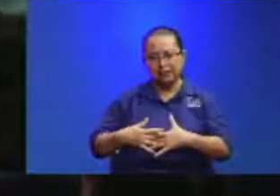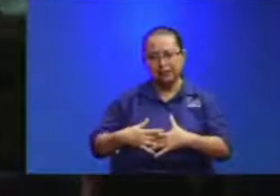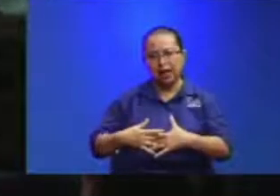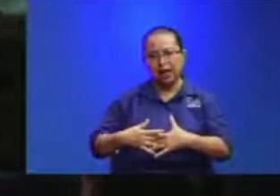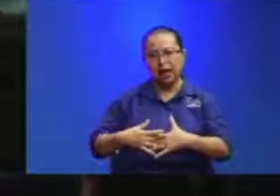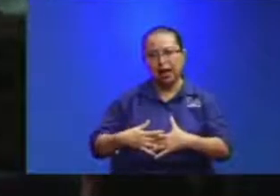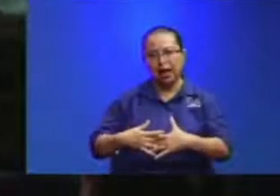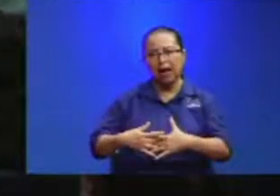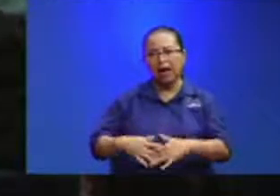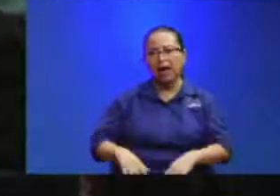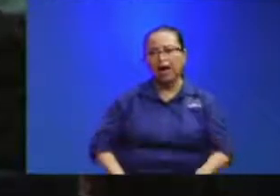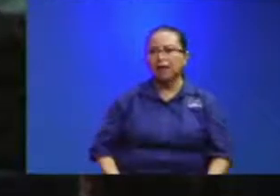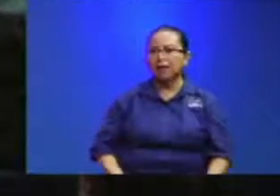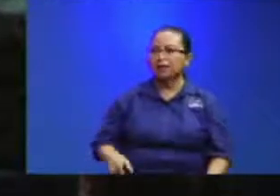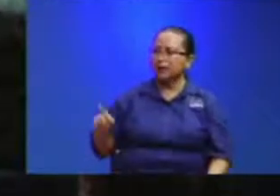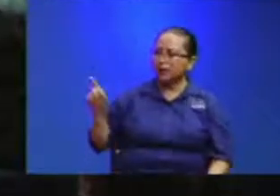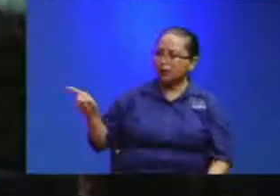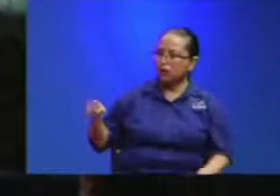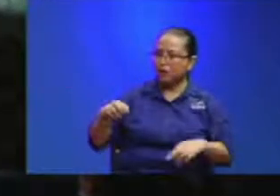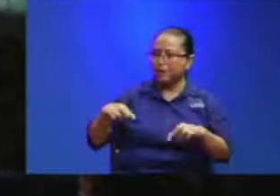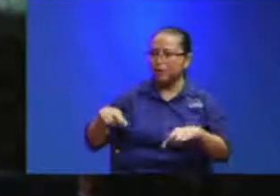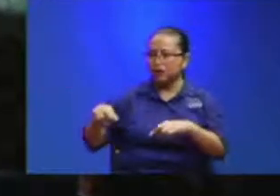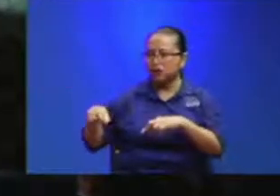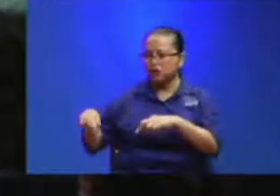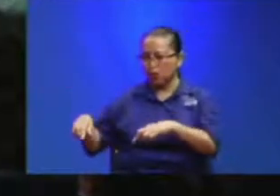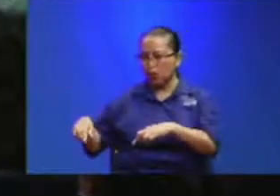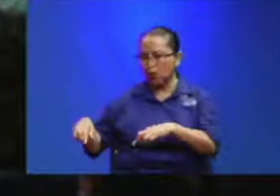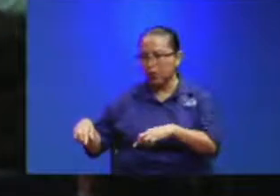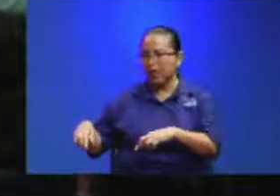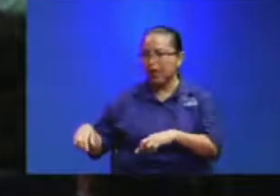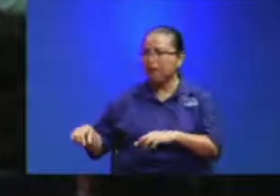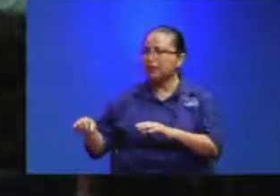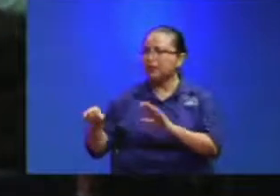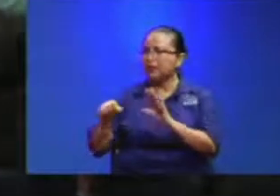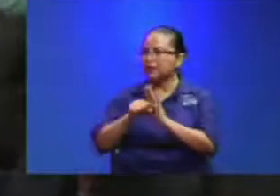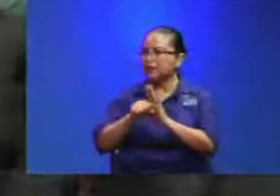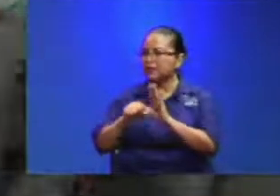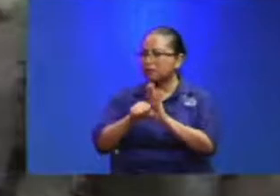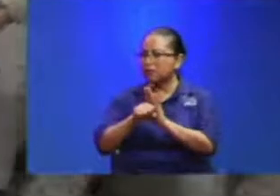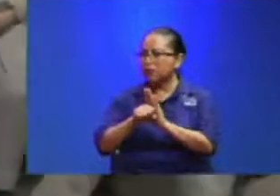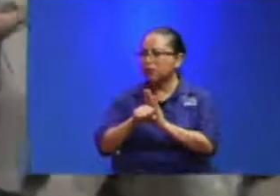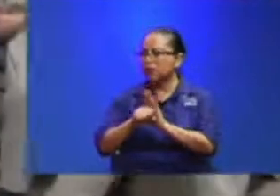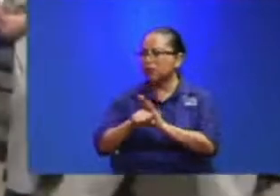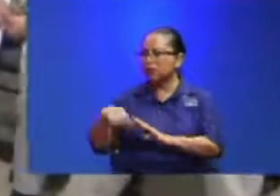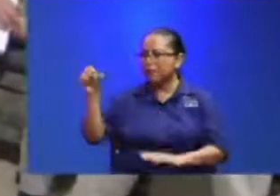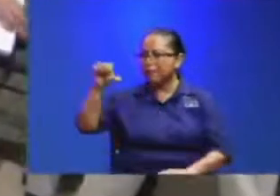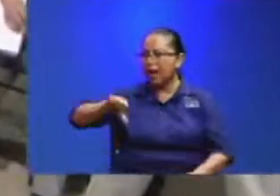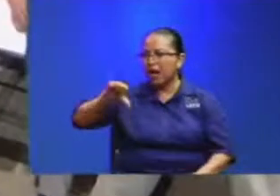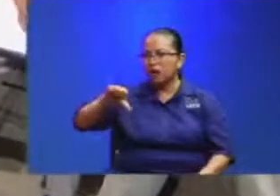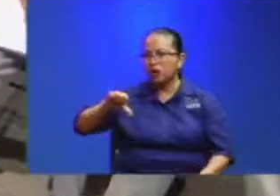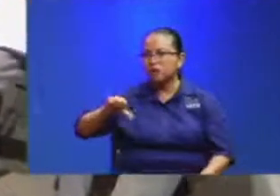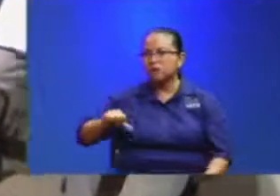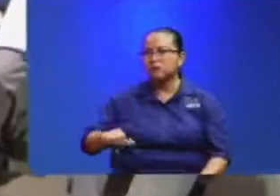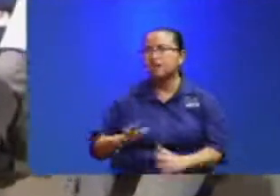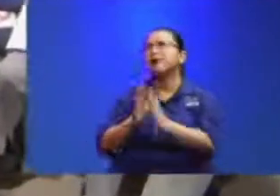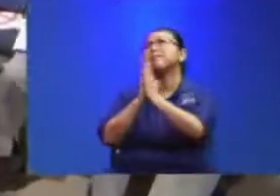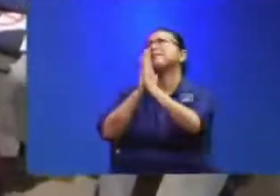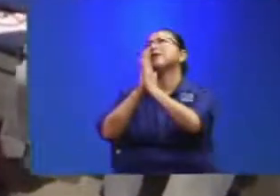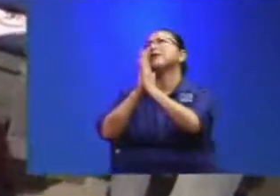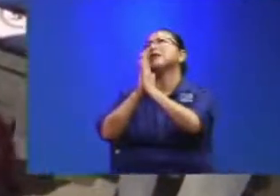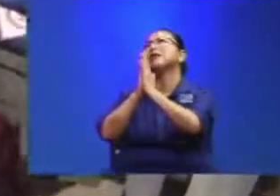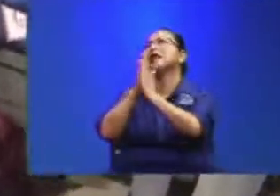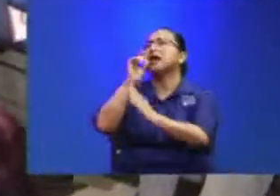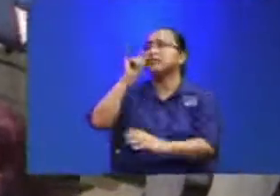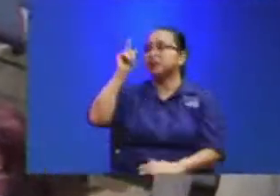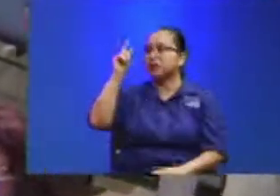sus símbolos masónicos ahí y yo voy a tener mejor anhelo solito pídale permiso al señor